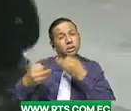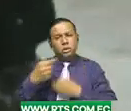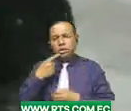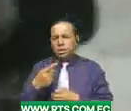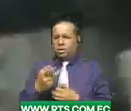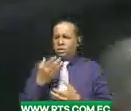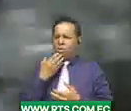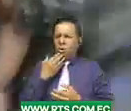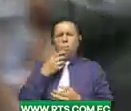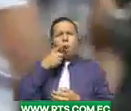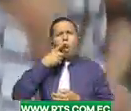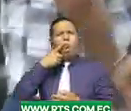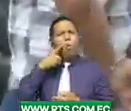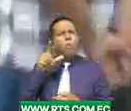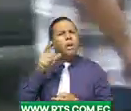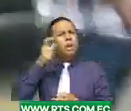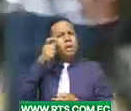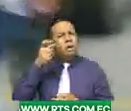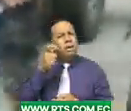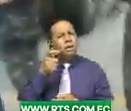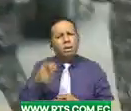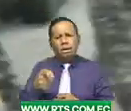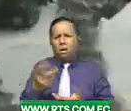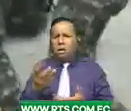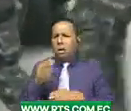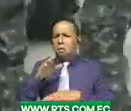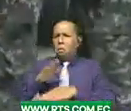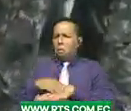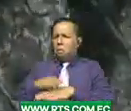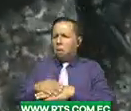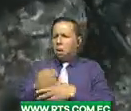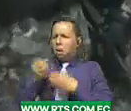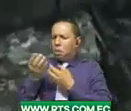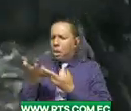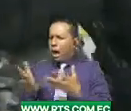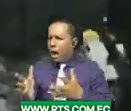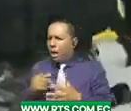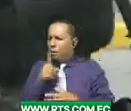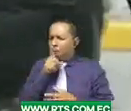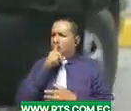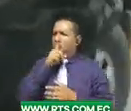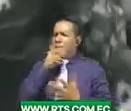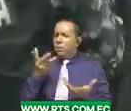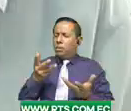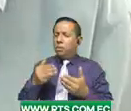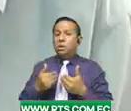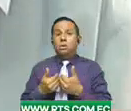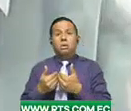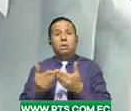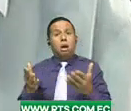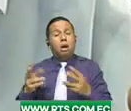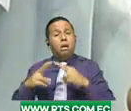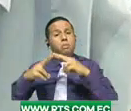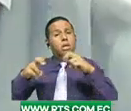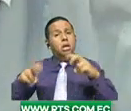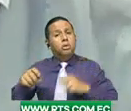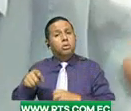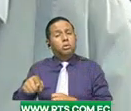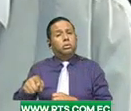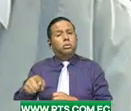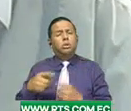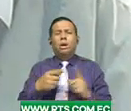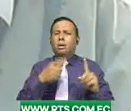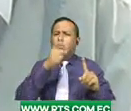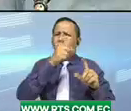fiscal Luis Machado no lo acusó y se abrió una investigación por presunto fraude procesal. Liberan